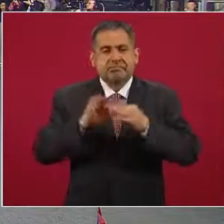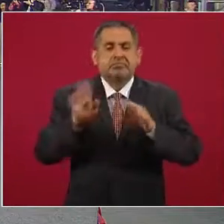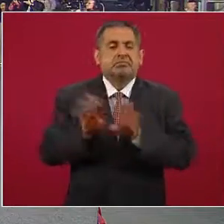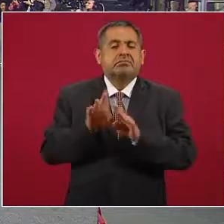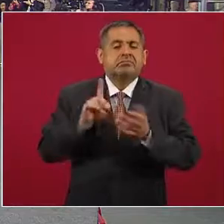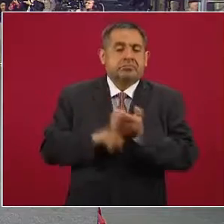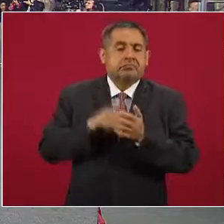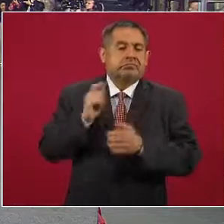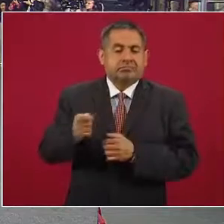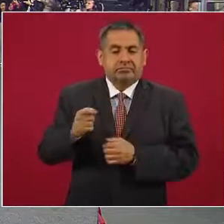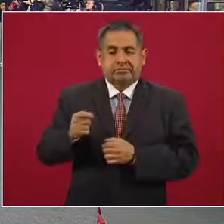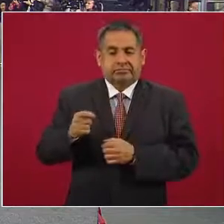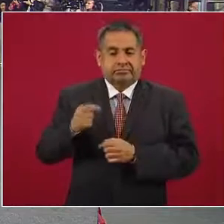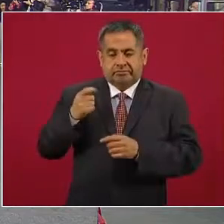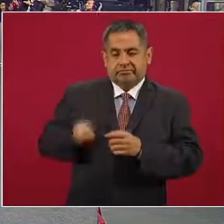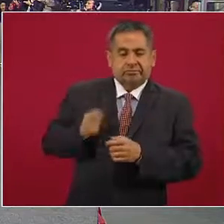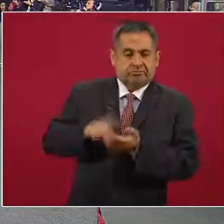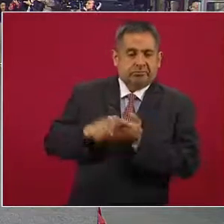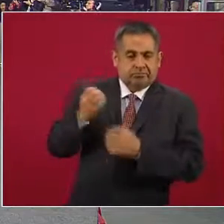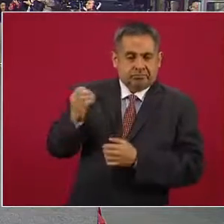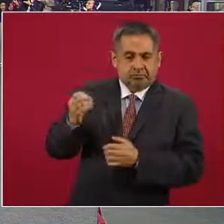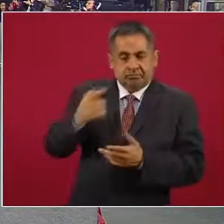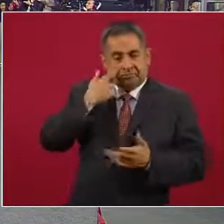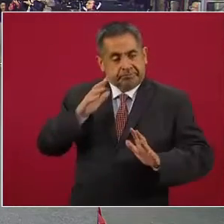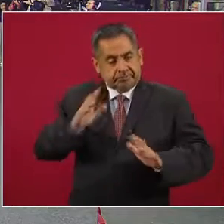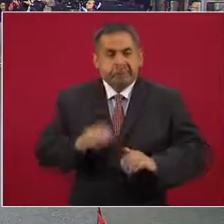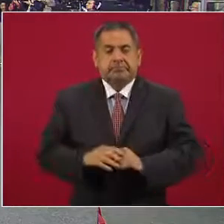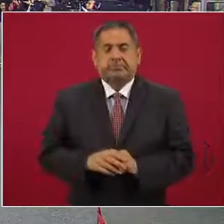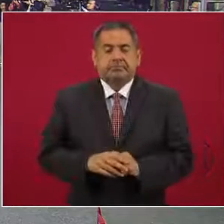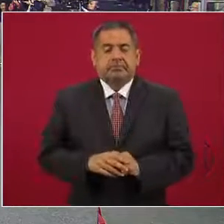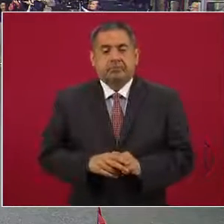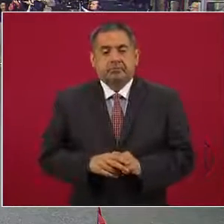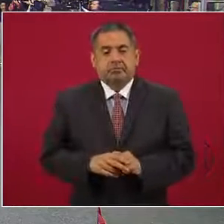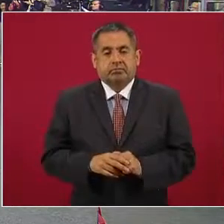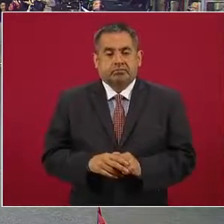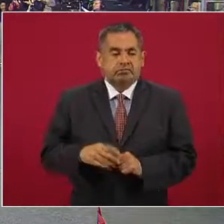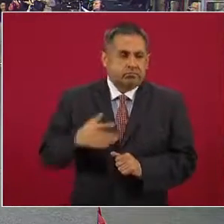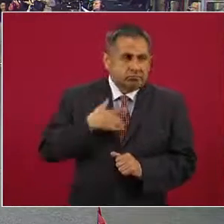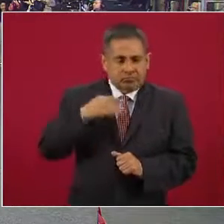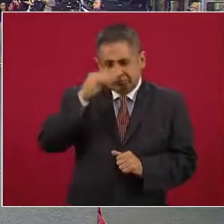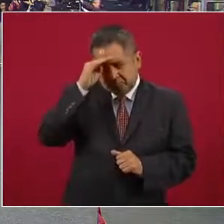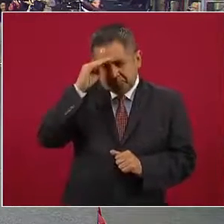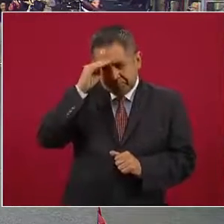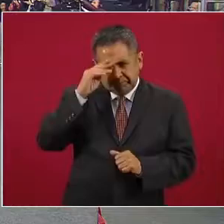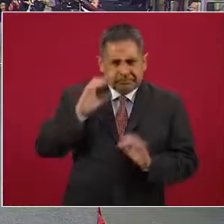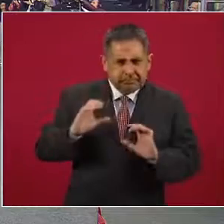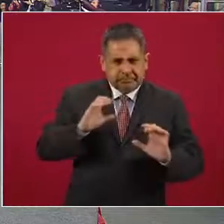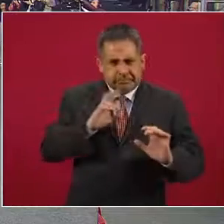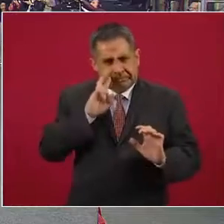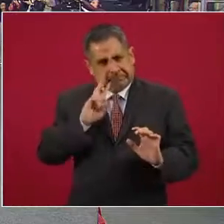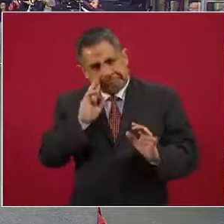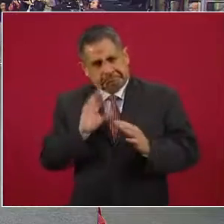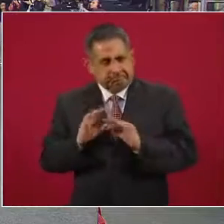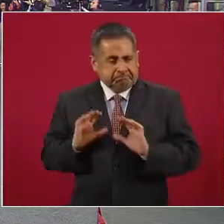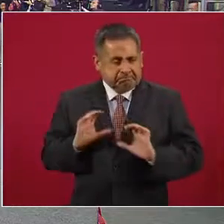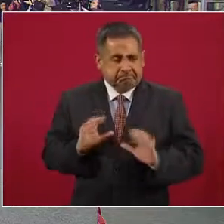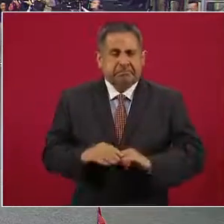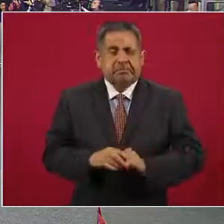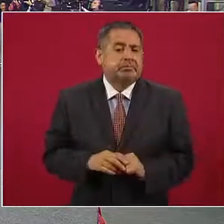terminó octubre. Y lo veo con reserva, vuelve a poner